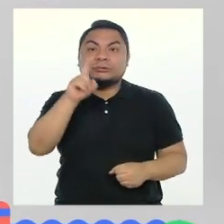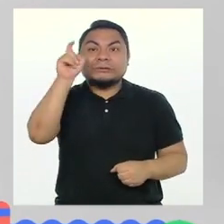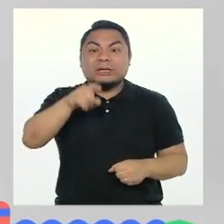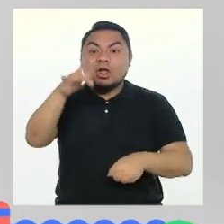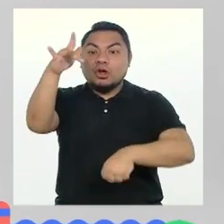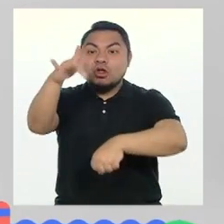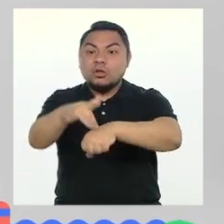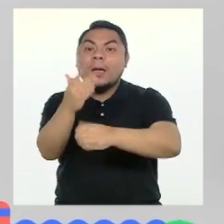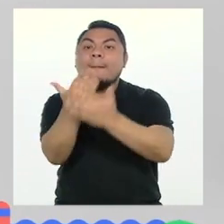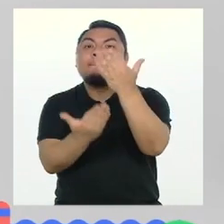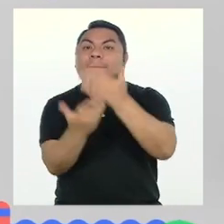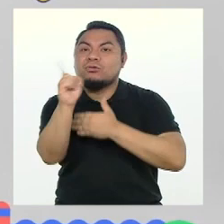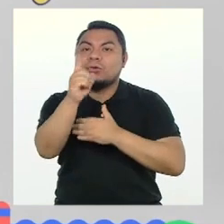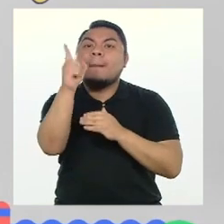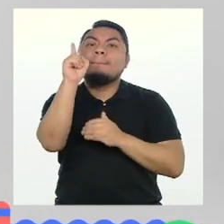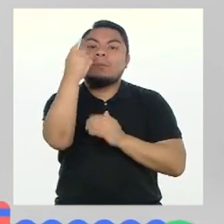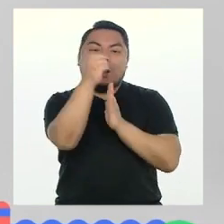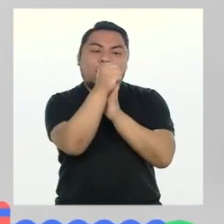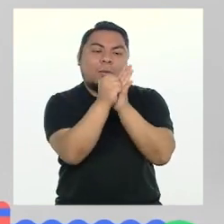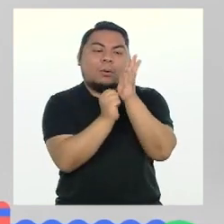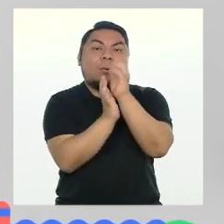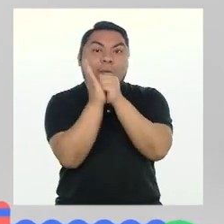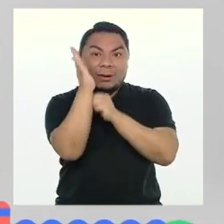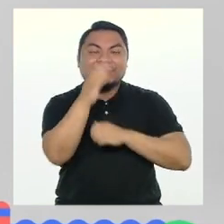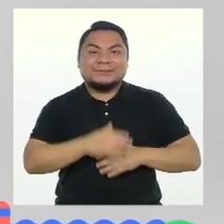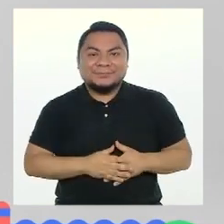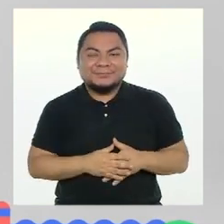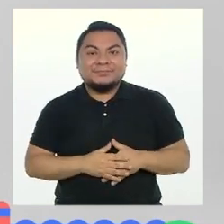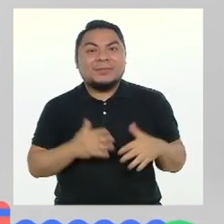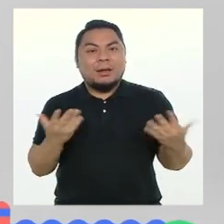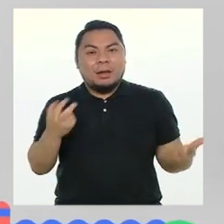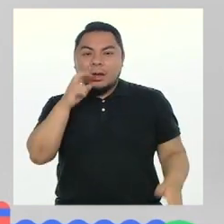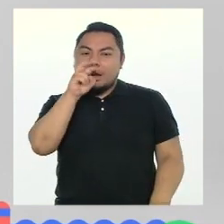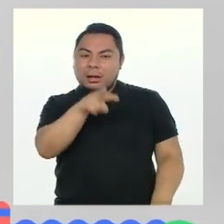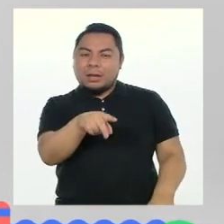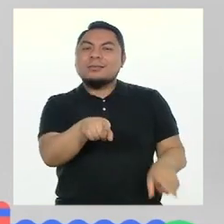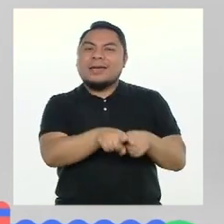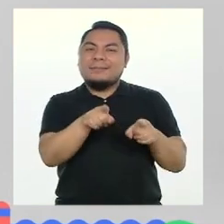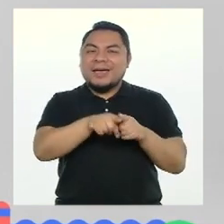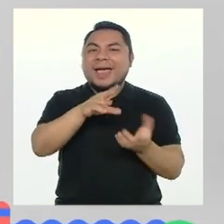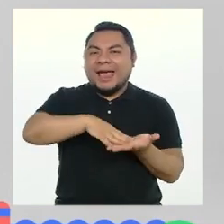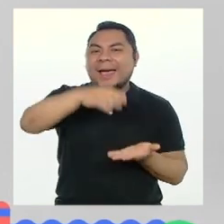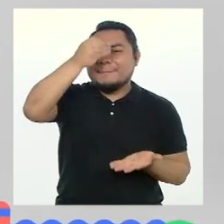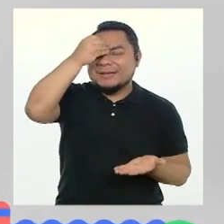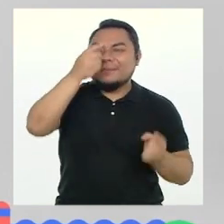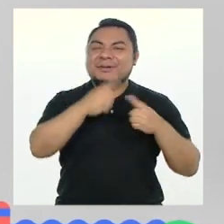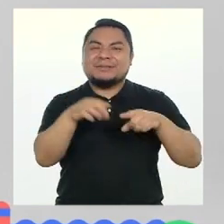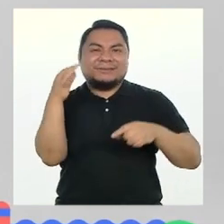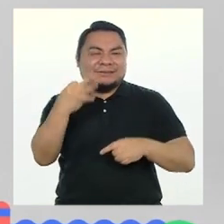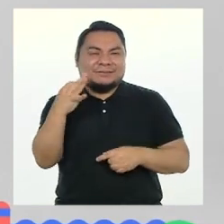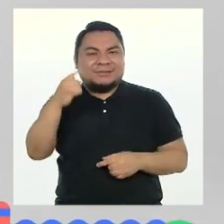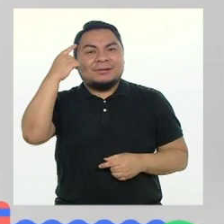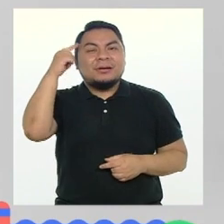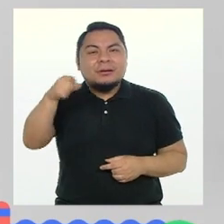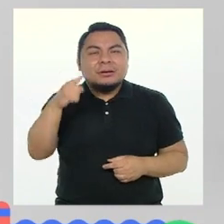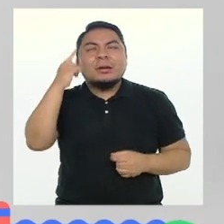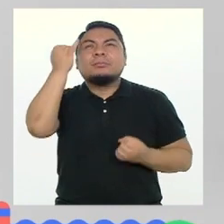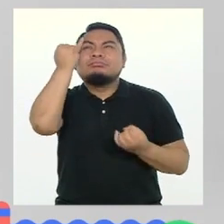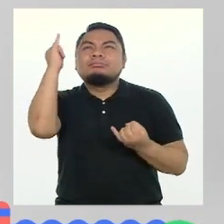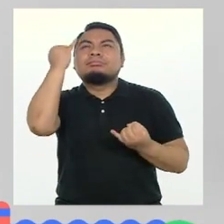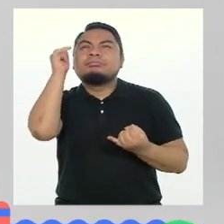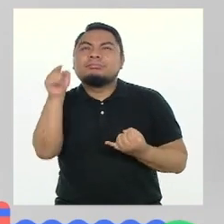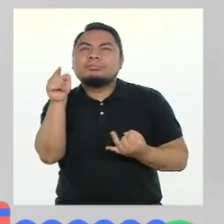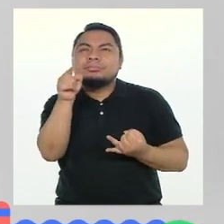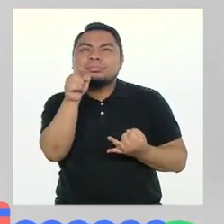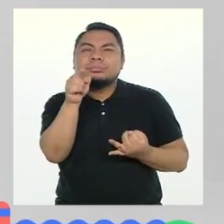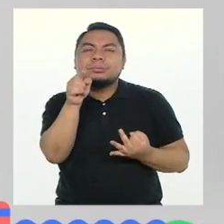debía tocar con las manos sin guantes. Observando también se aprende, pero siempre es bueno hacer hipótesis,